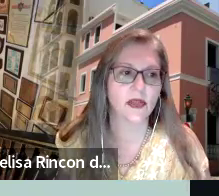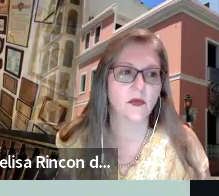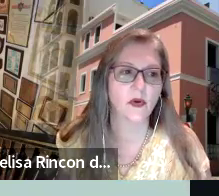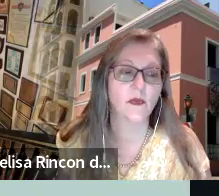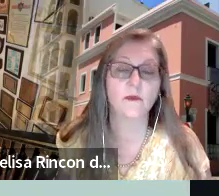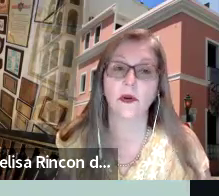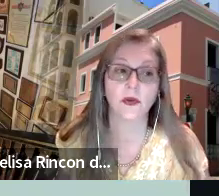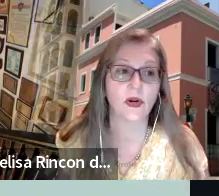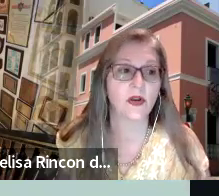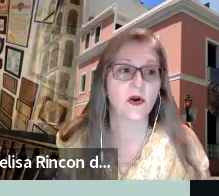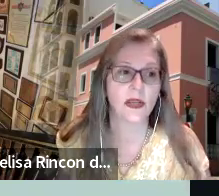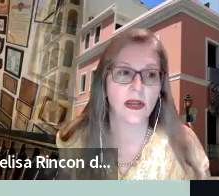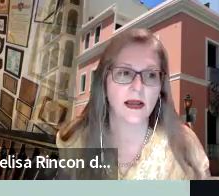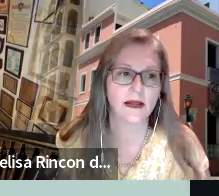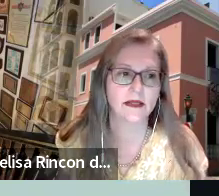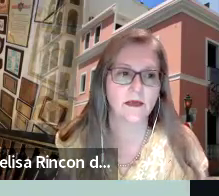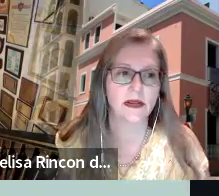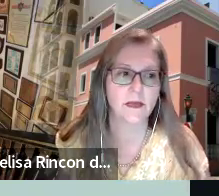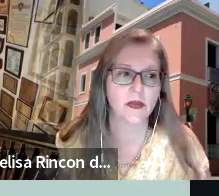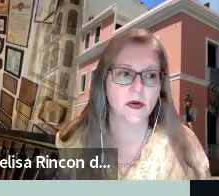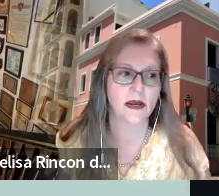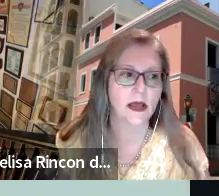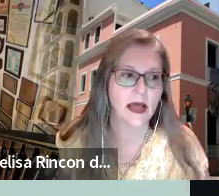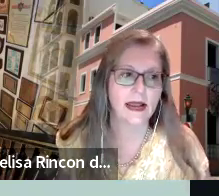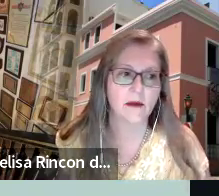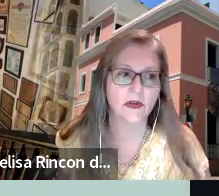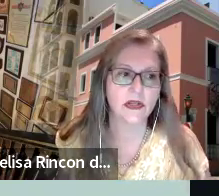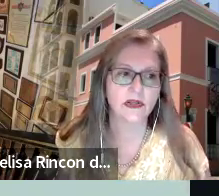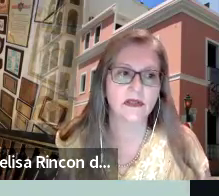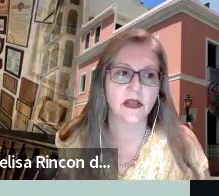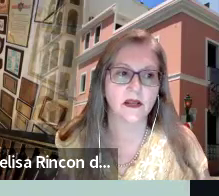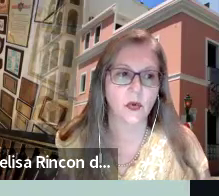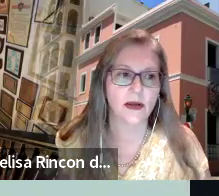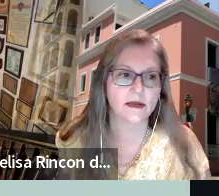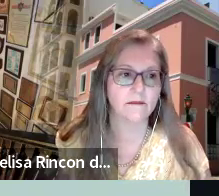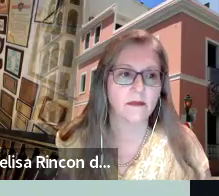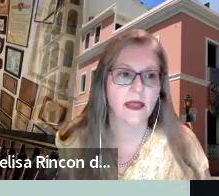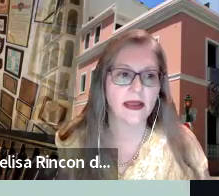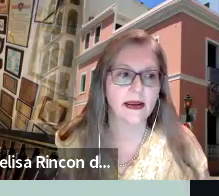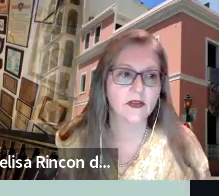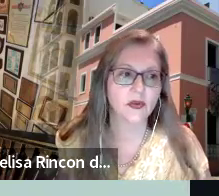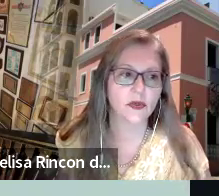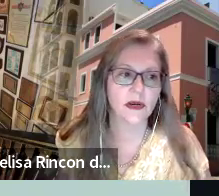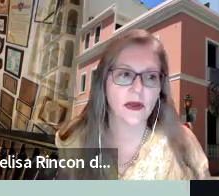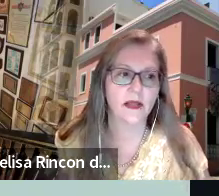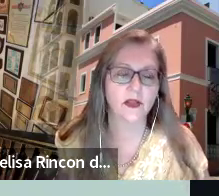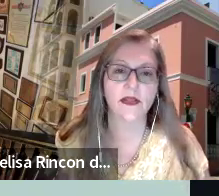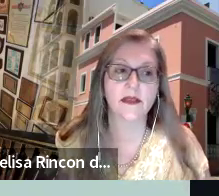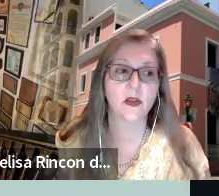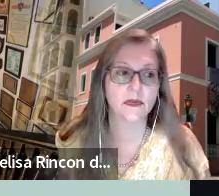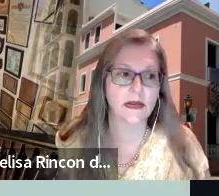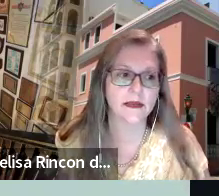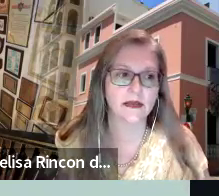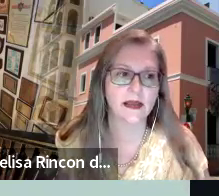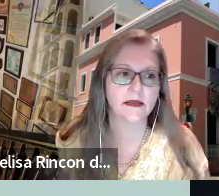es autor del volumen Puerto Rico y la Guerra Civil Española, La voz de los intelectuales, en el que estuvo trabajando